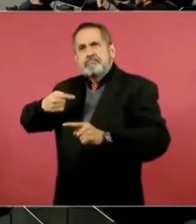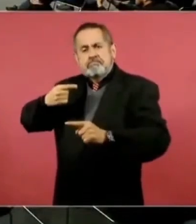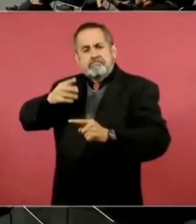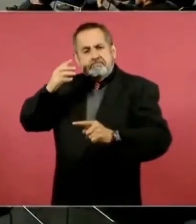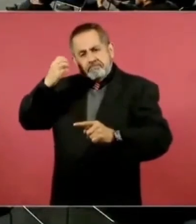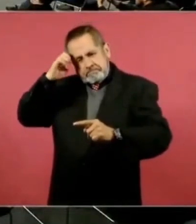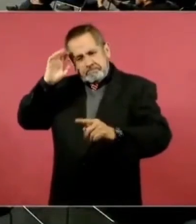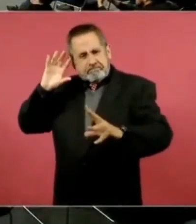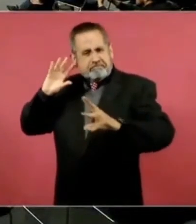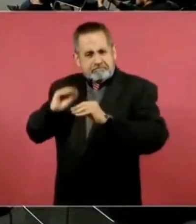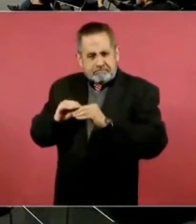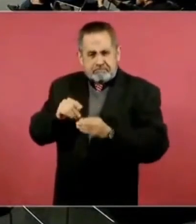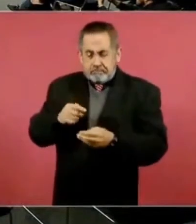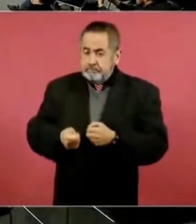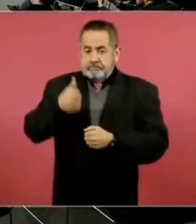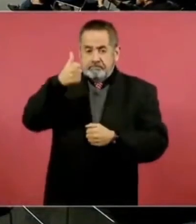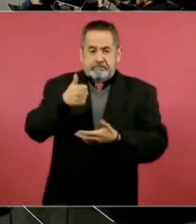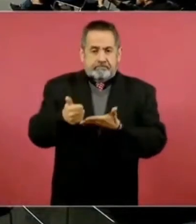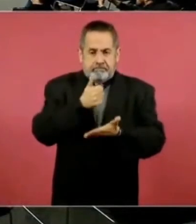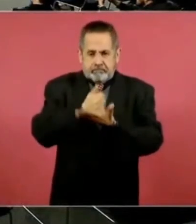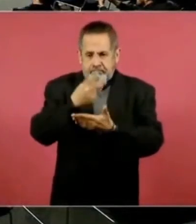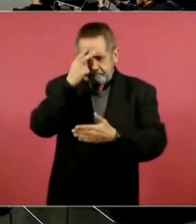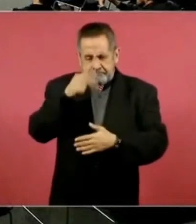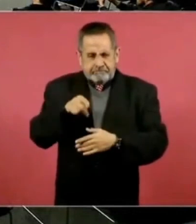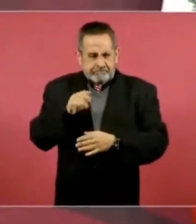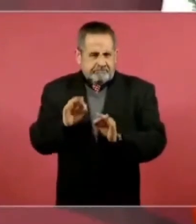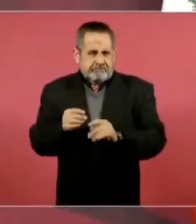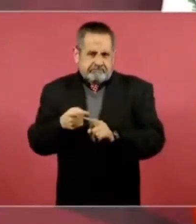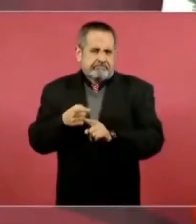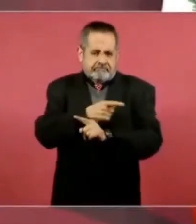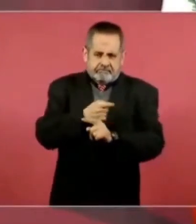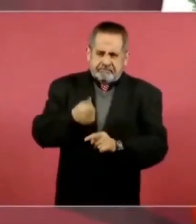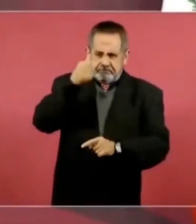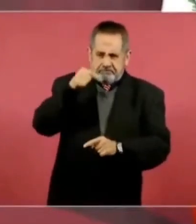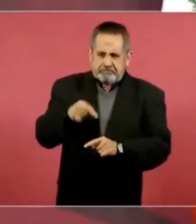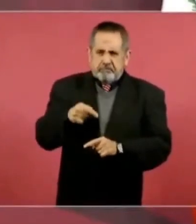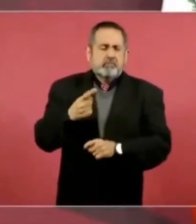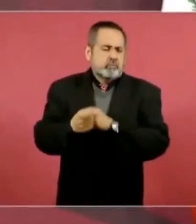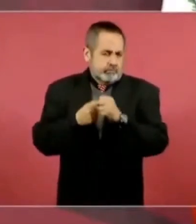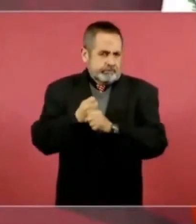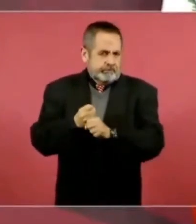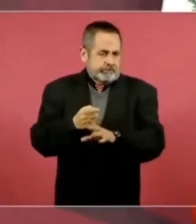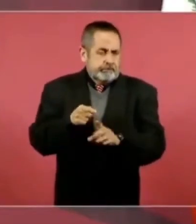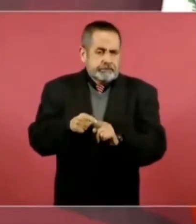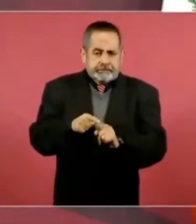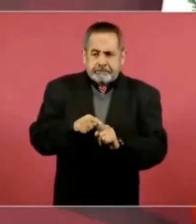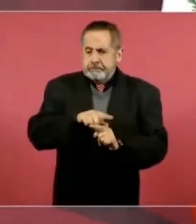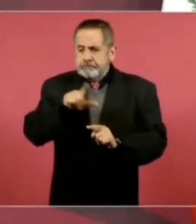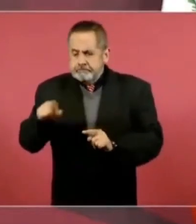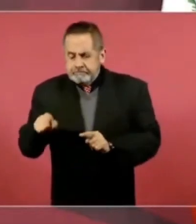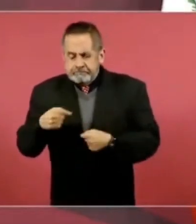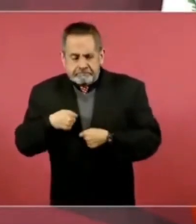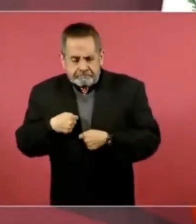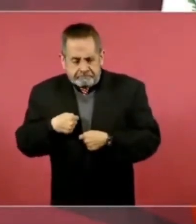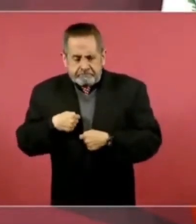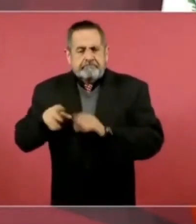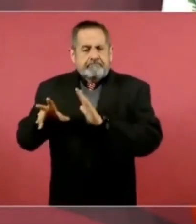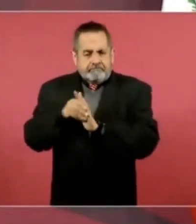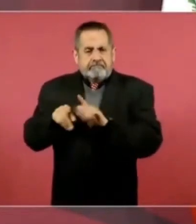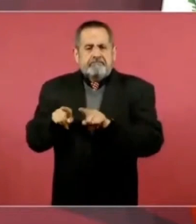de la Ciudad de México, que es anterior, desde el año pasado, y se